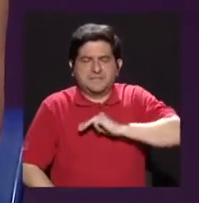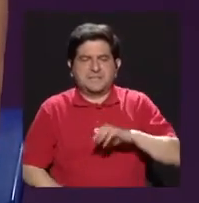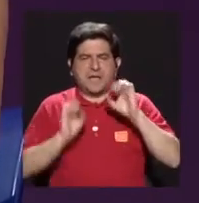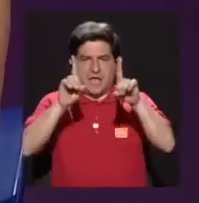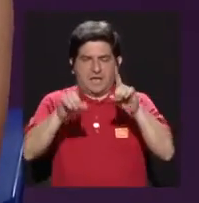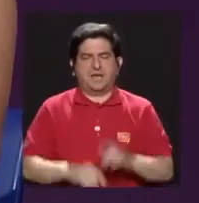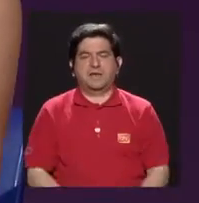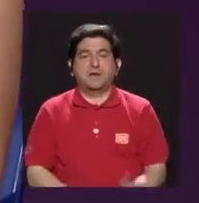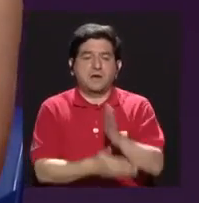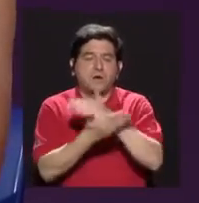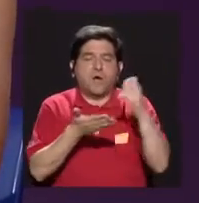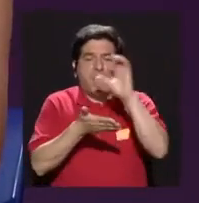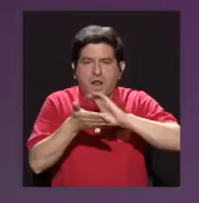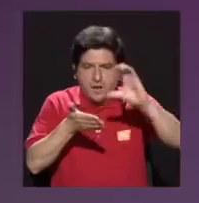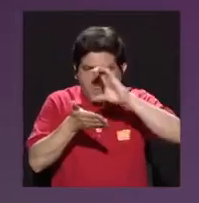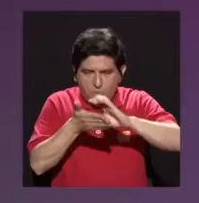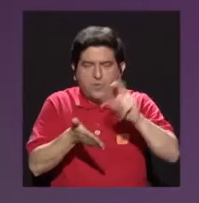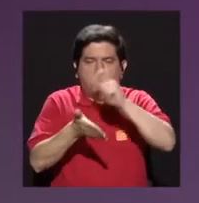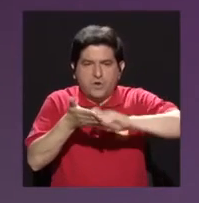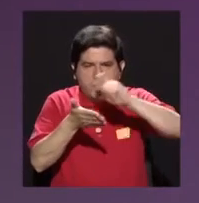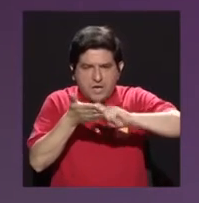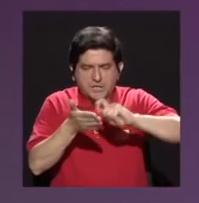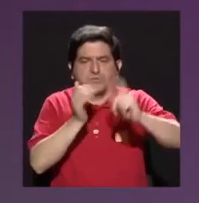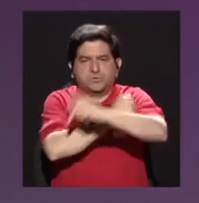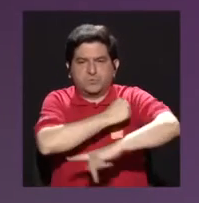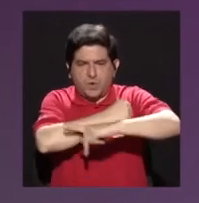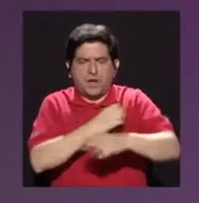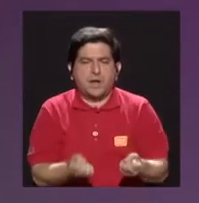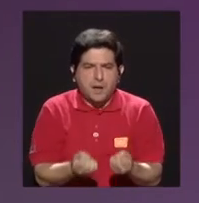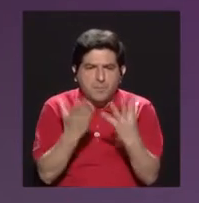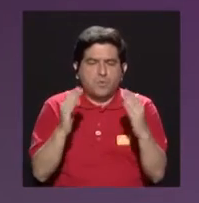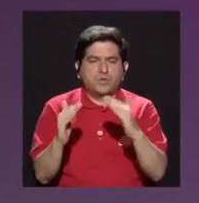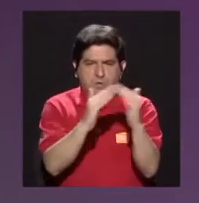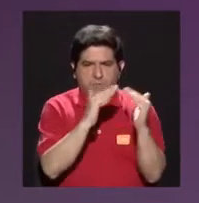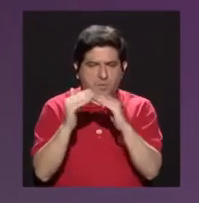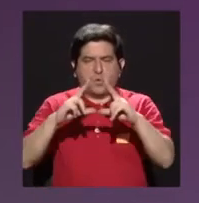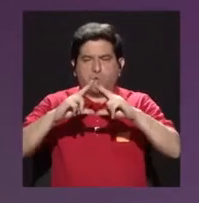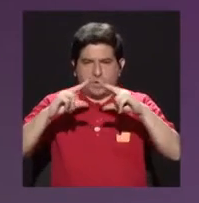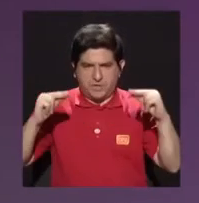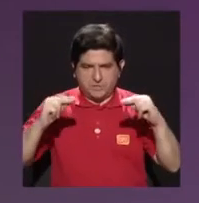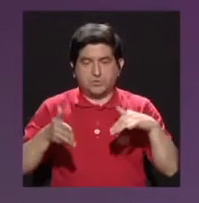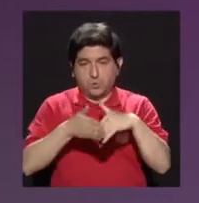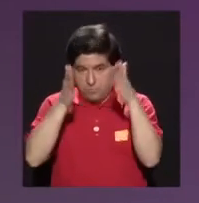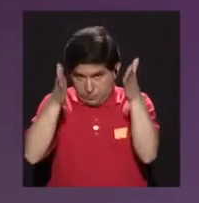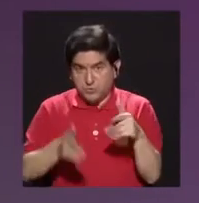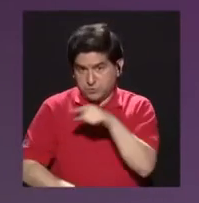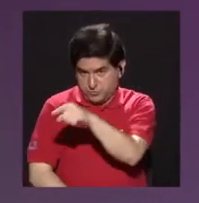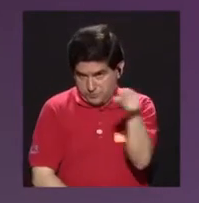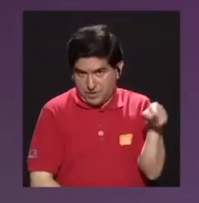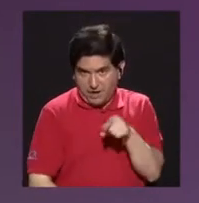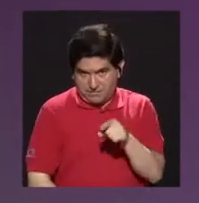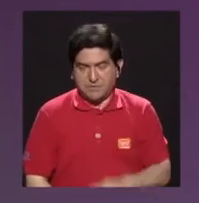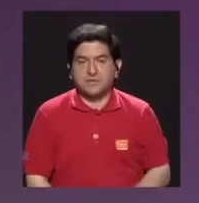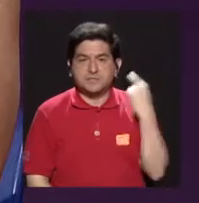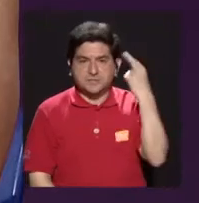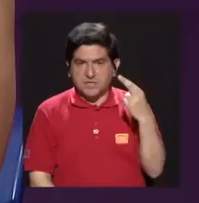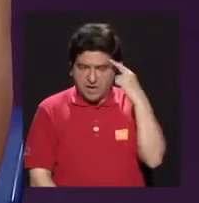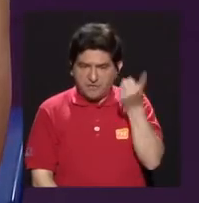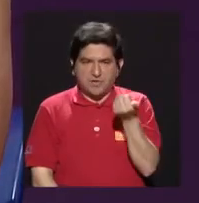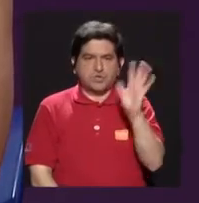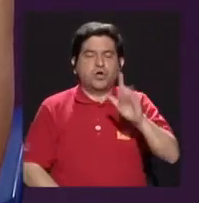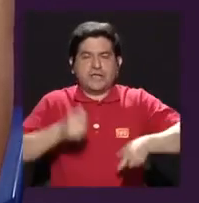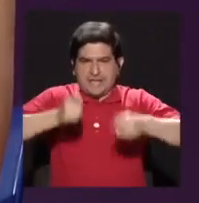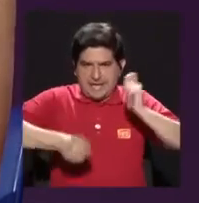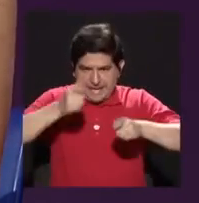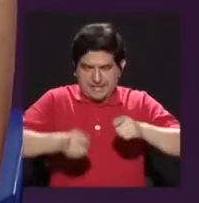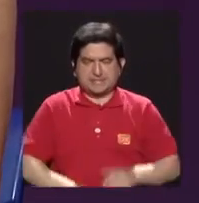que en algunos colegios, escuelas del país, donde hay mucha población nicaragüense estudiantil, por ser 15 de